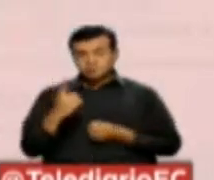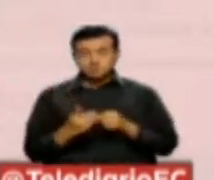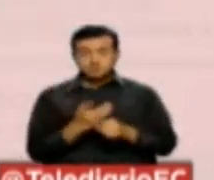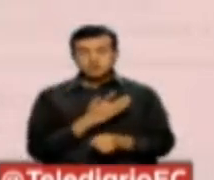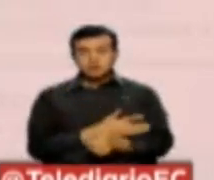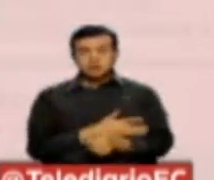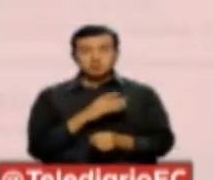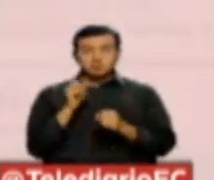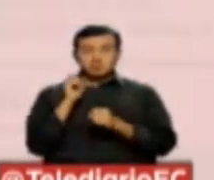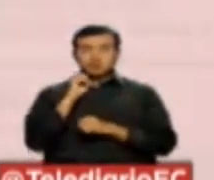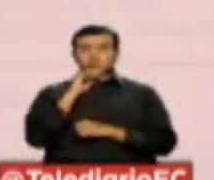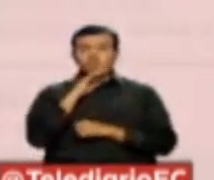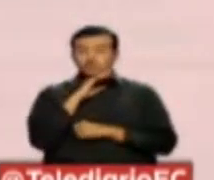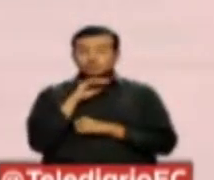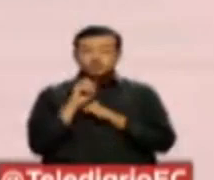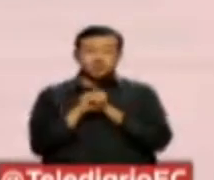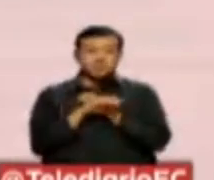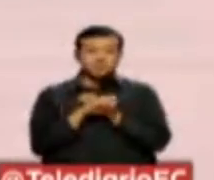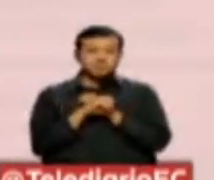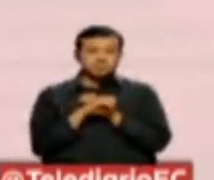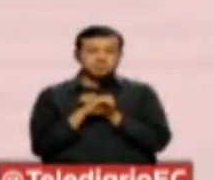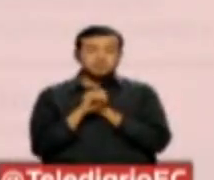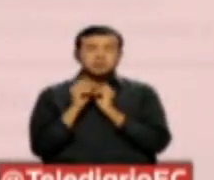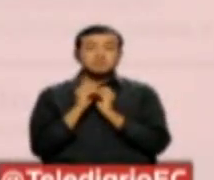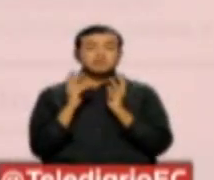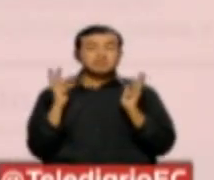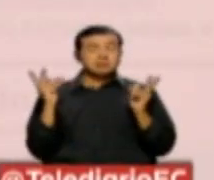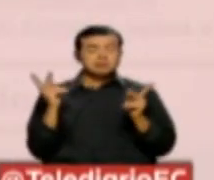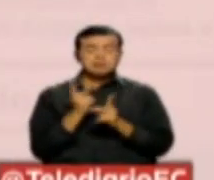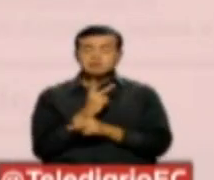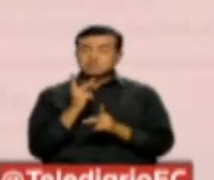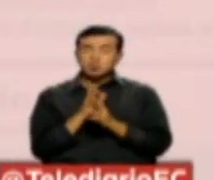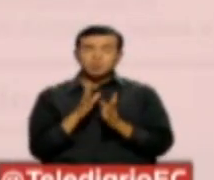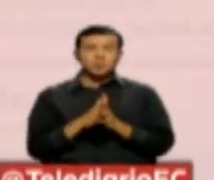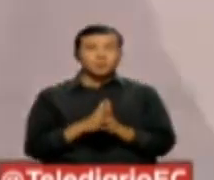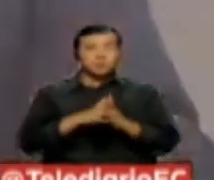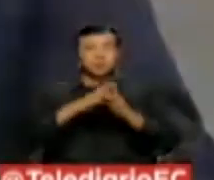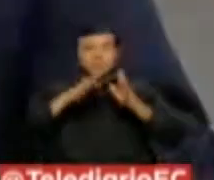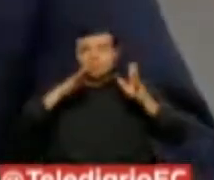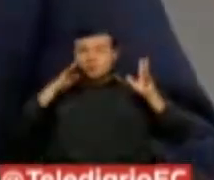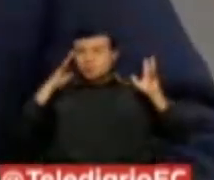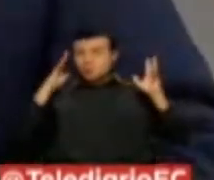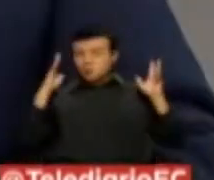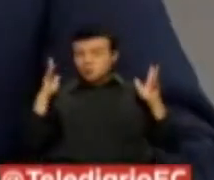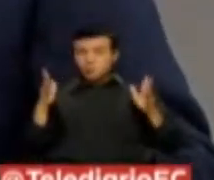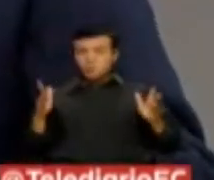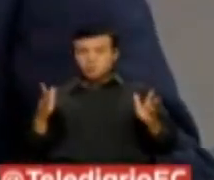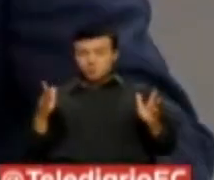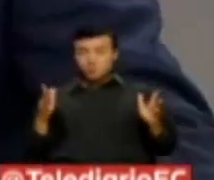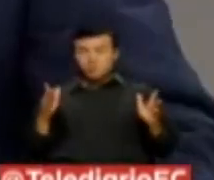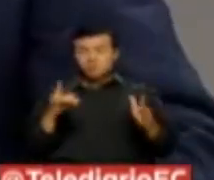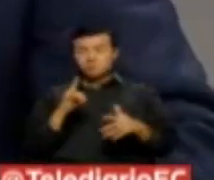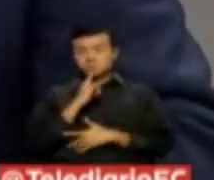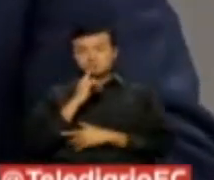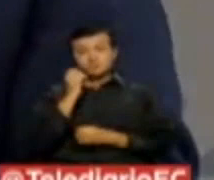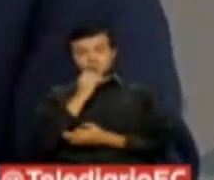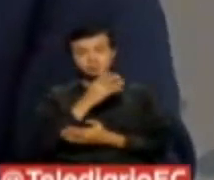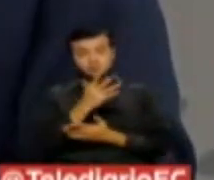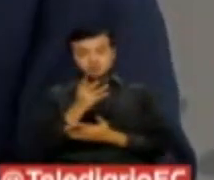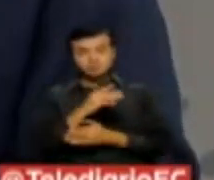pasado la emisión de gases de efecto invernadero rompió el récord advirtió eeuu